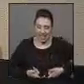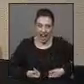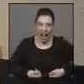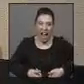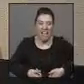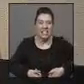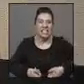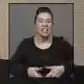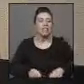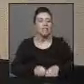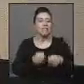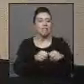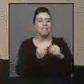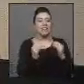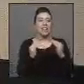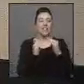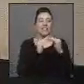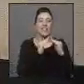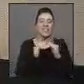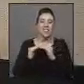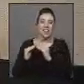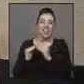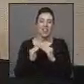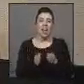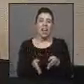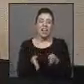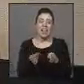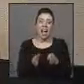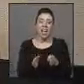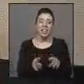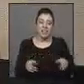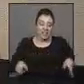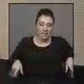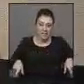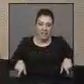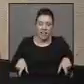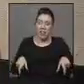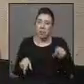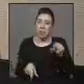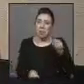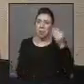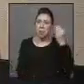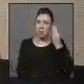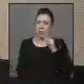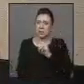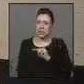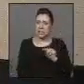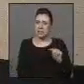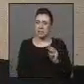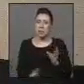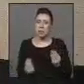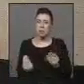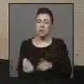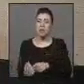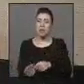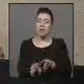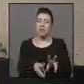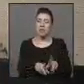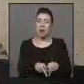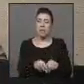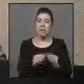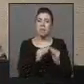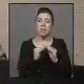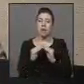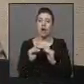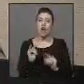destrozos en viviendas, calles y veredas. Si en ir más lejos, hace poco, más de tres semanas, decenas de familias de la población de